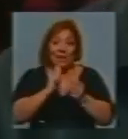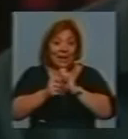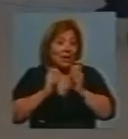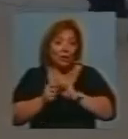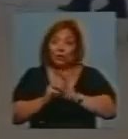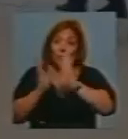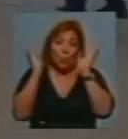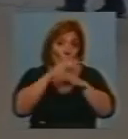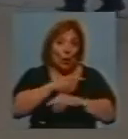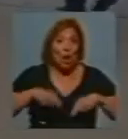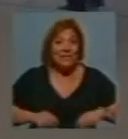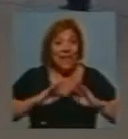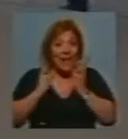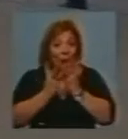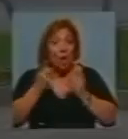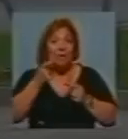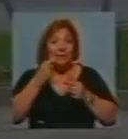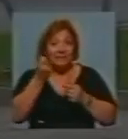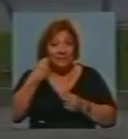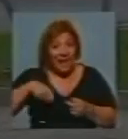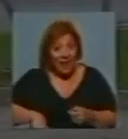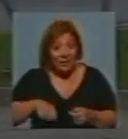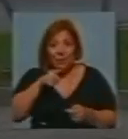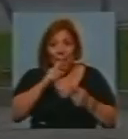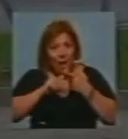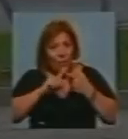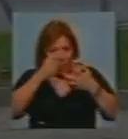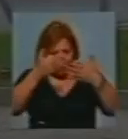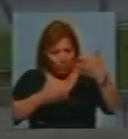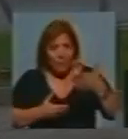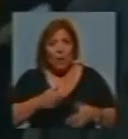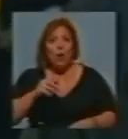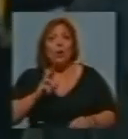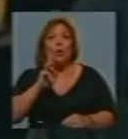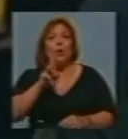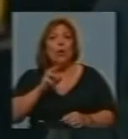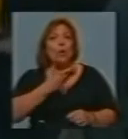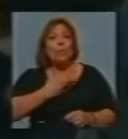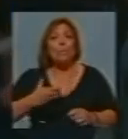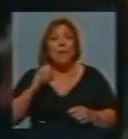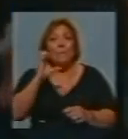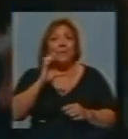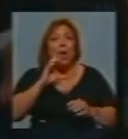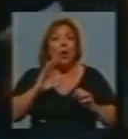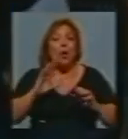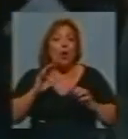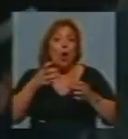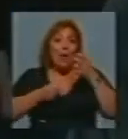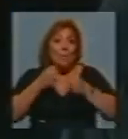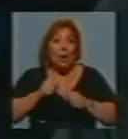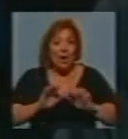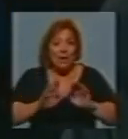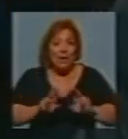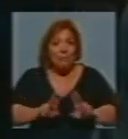de salarios, porque después de llegar a los acuerdos en todos los puntos, Conaprole se retiró. El conflicto hoy ya no es económico, es político.